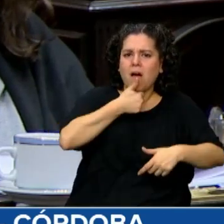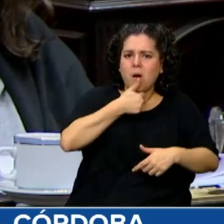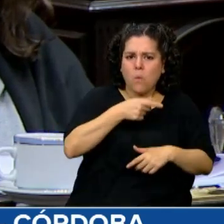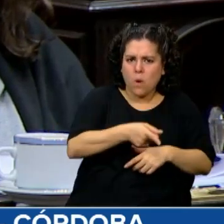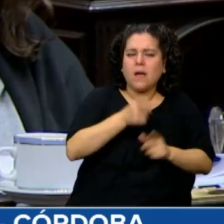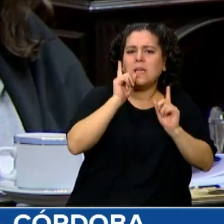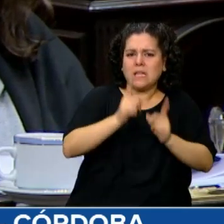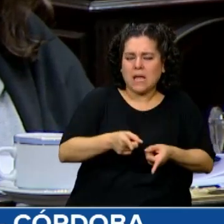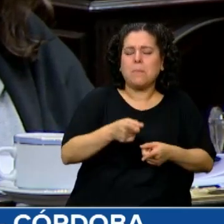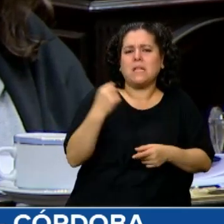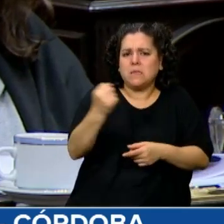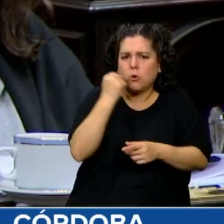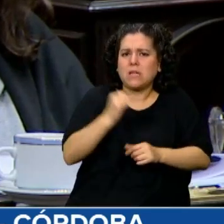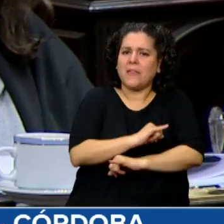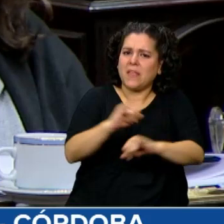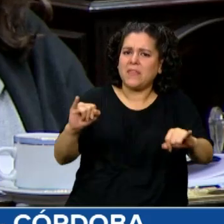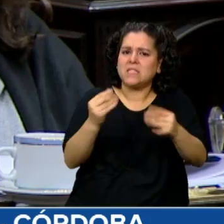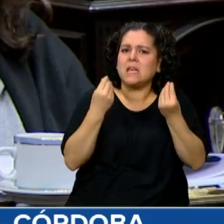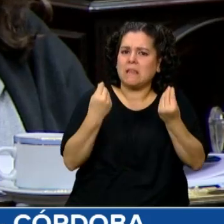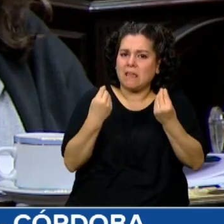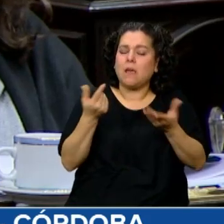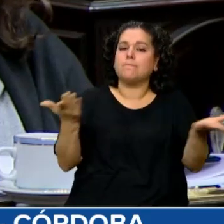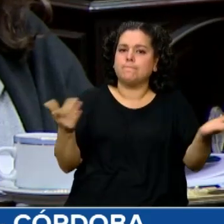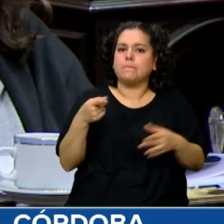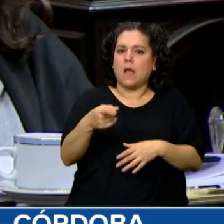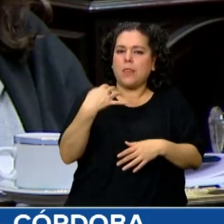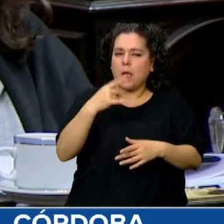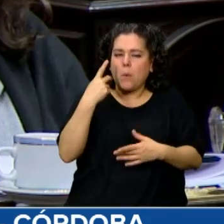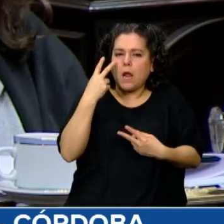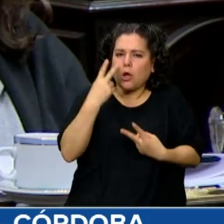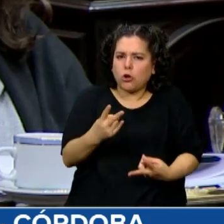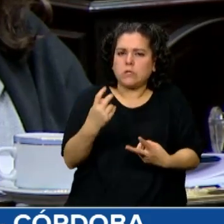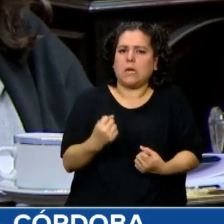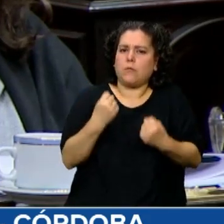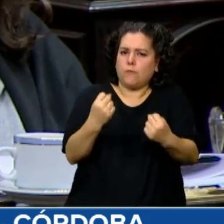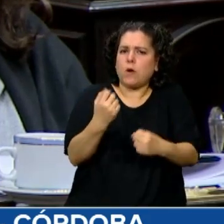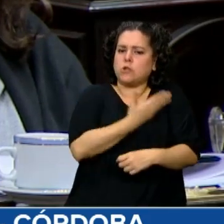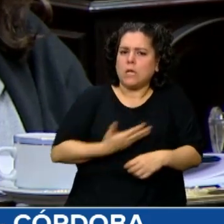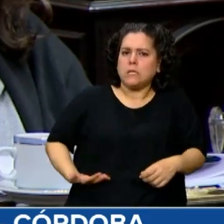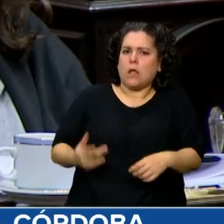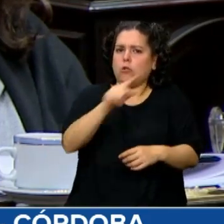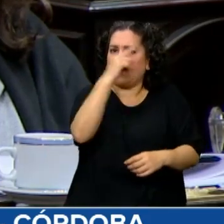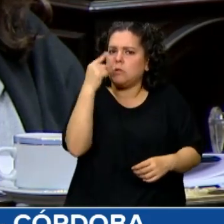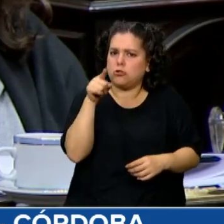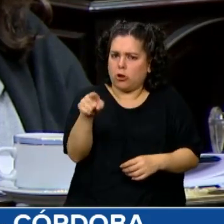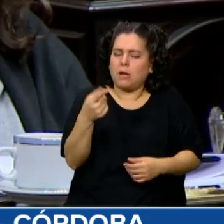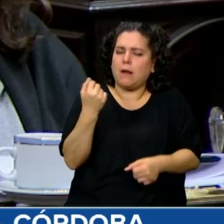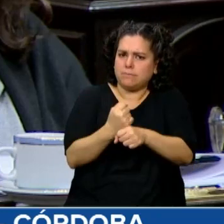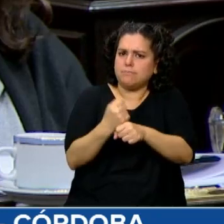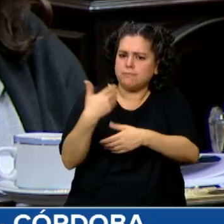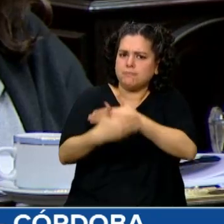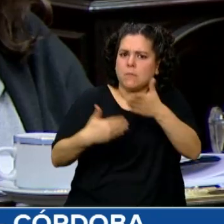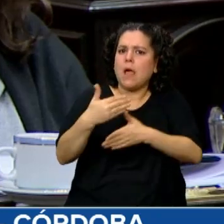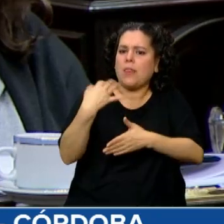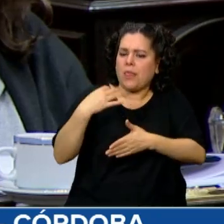muy importante decir, a los efectos de valorar el esfuerzo que el Estado Nacional en este caso tiene que